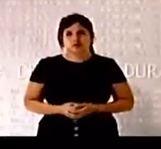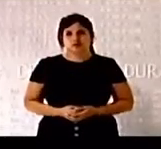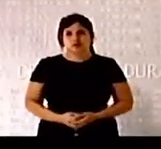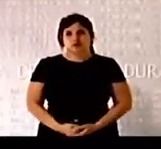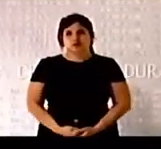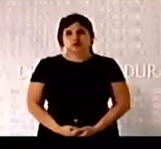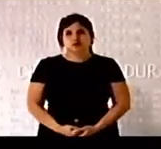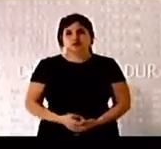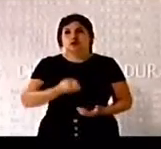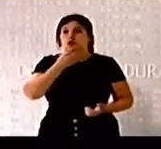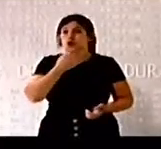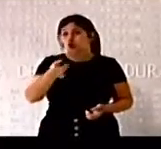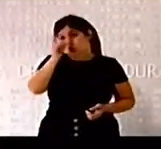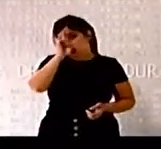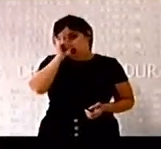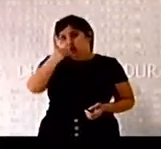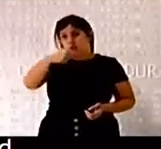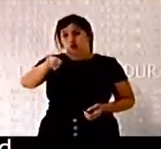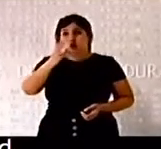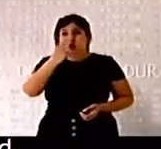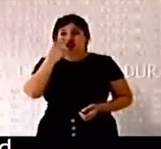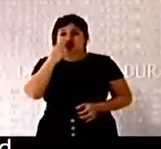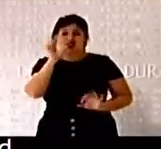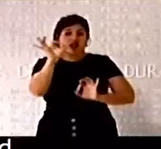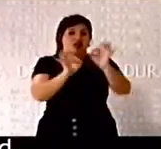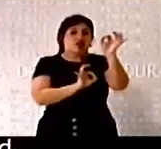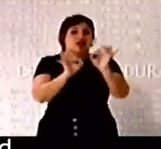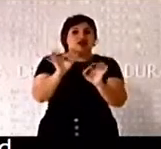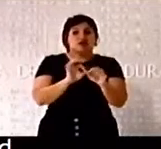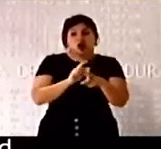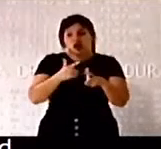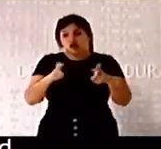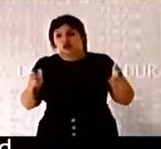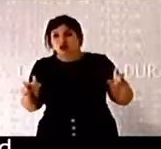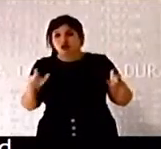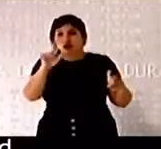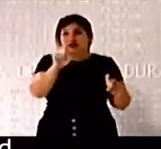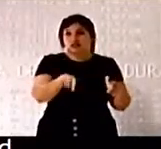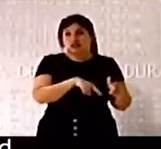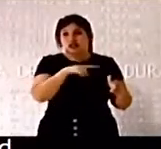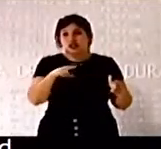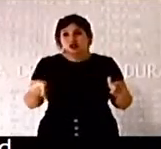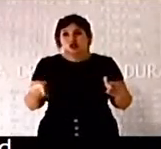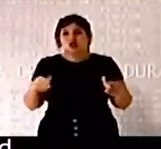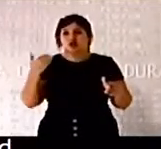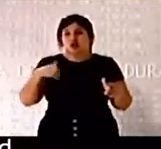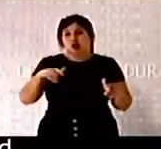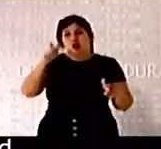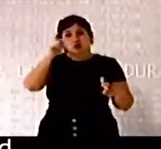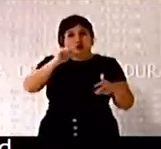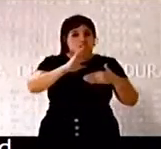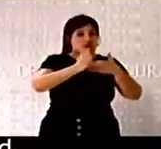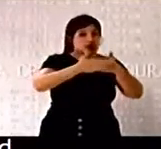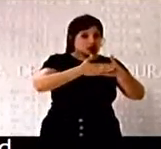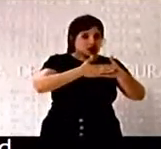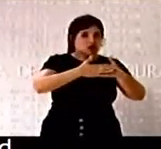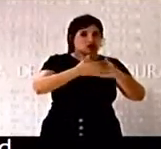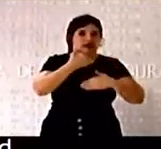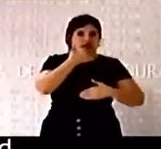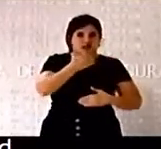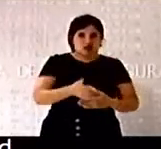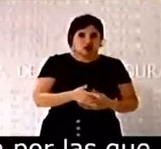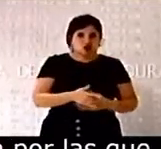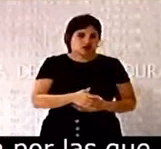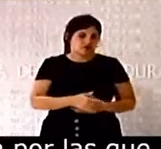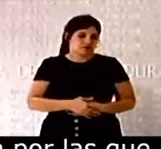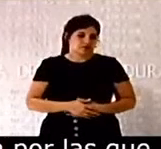Bueno, no sé si tienen interés en que les diga las cifras de incidencia por las que hemos cerrado las localidades. Se las digo de